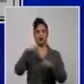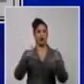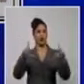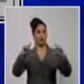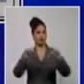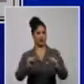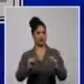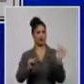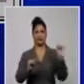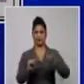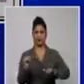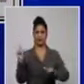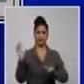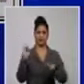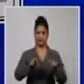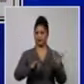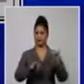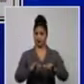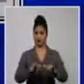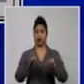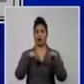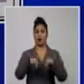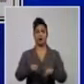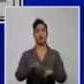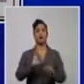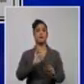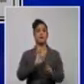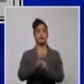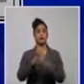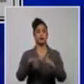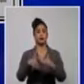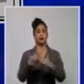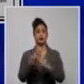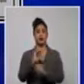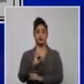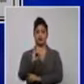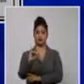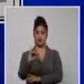ahora, a partir del día 6, cuando los viajeros